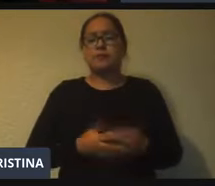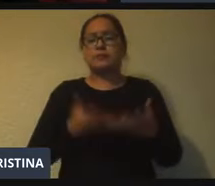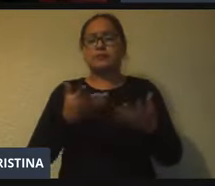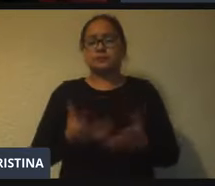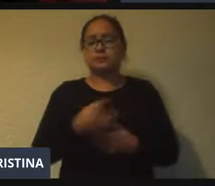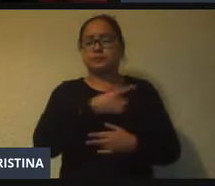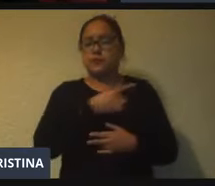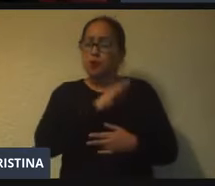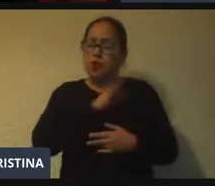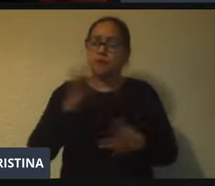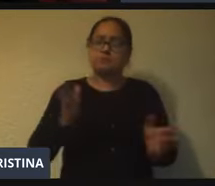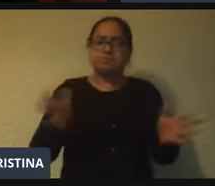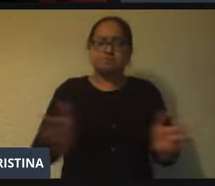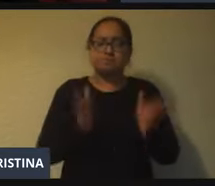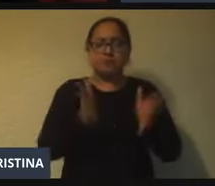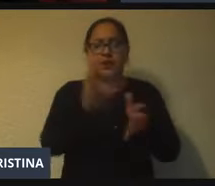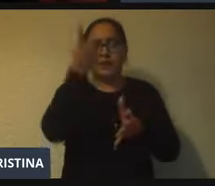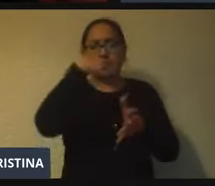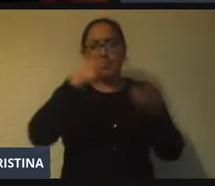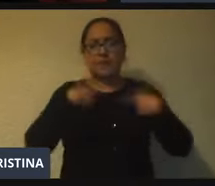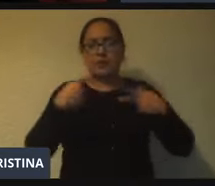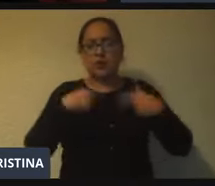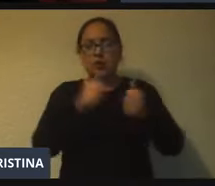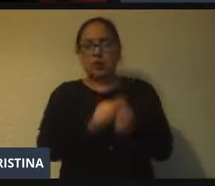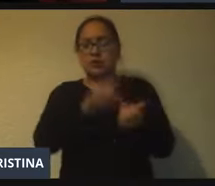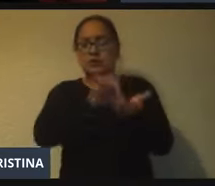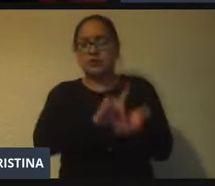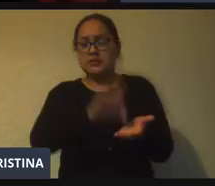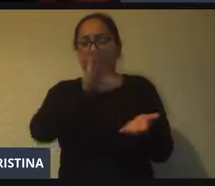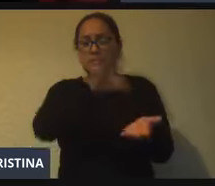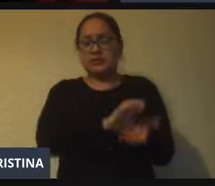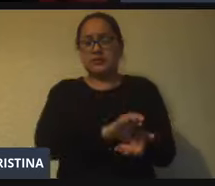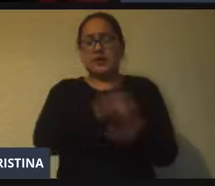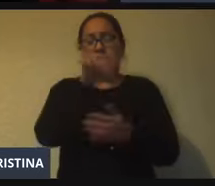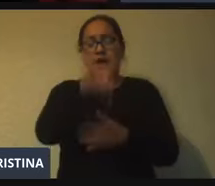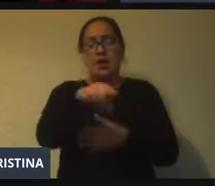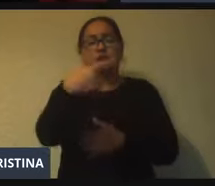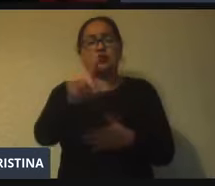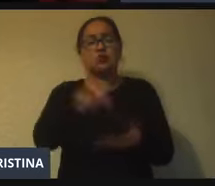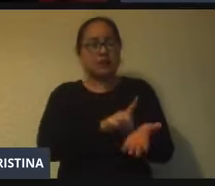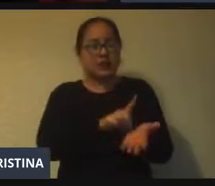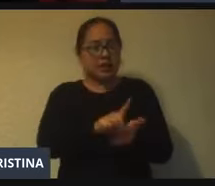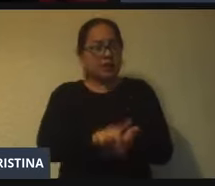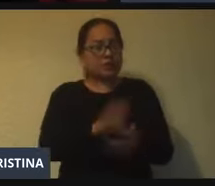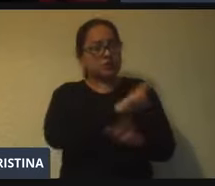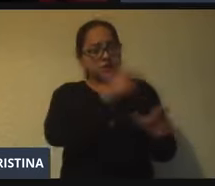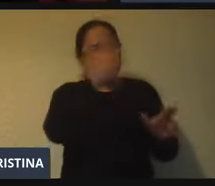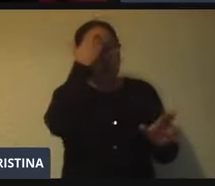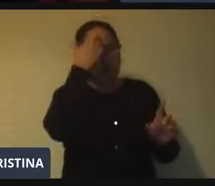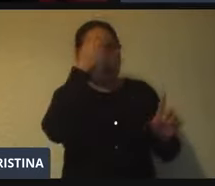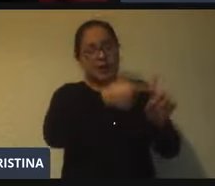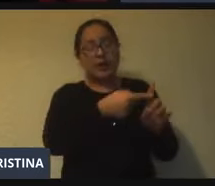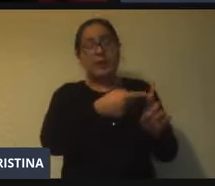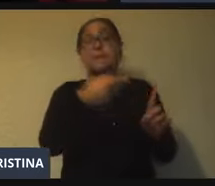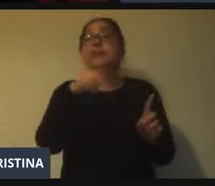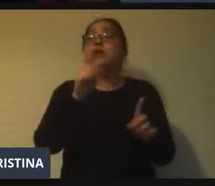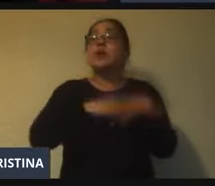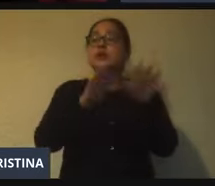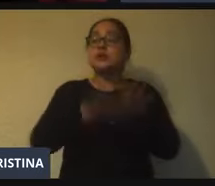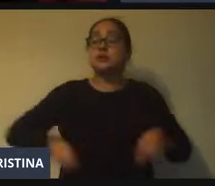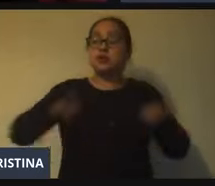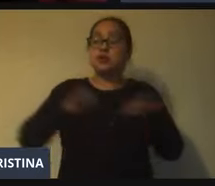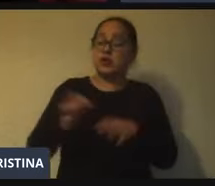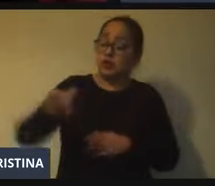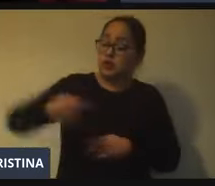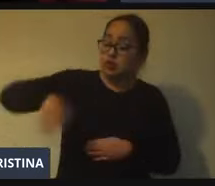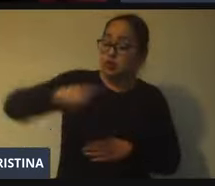la inclusión de las personas con discapacidad, el conocimiento de sus derechos, sobre todo la toma de conciencia, pensar